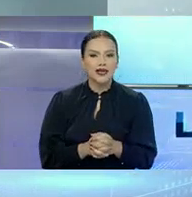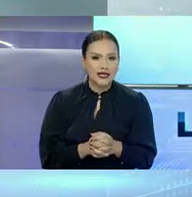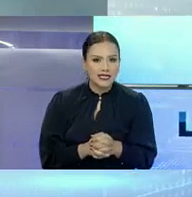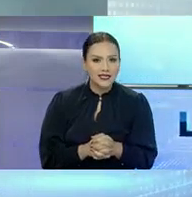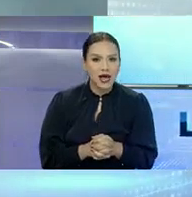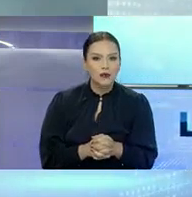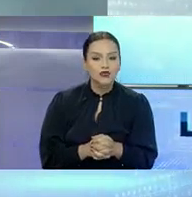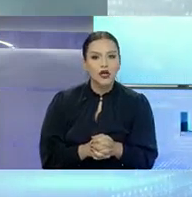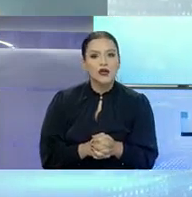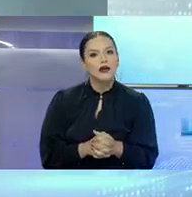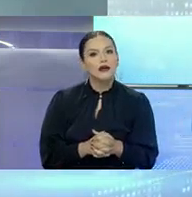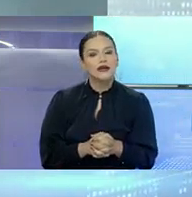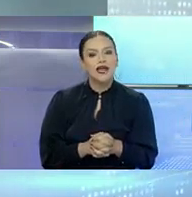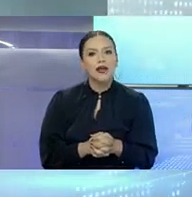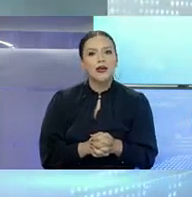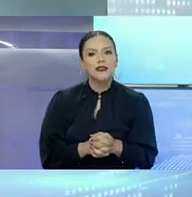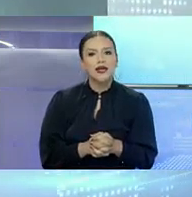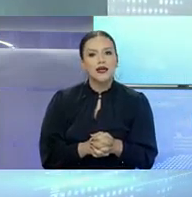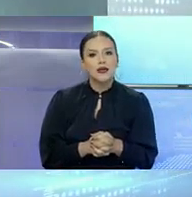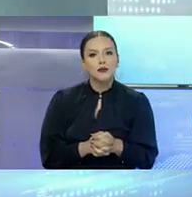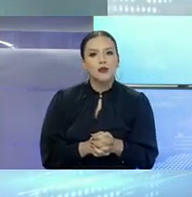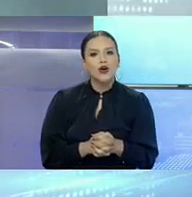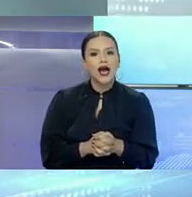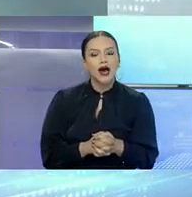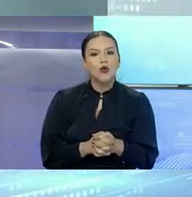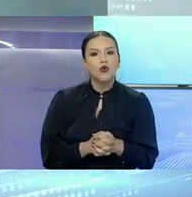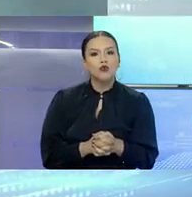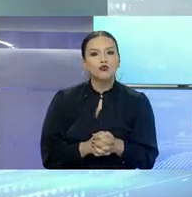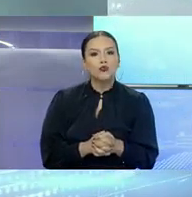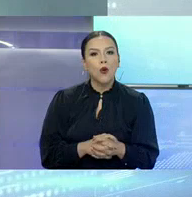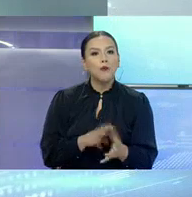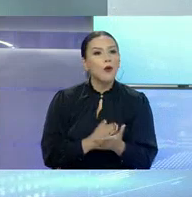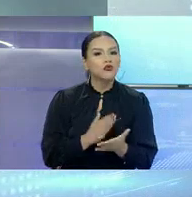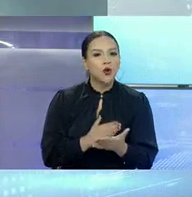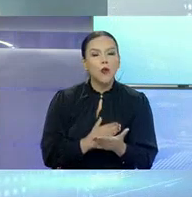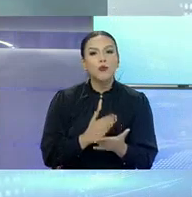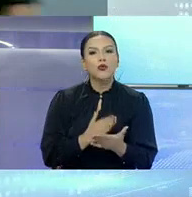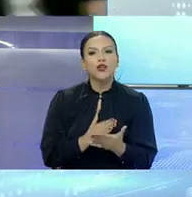repudia y que rechazamos, realmente ponga